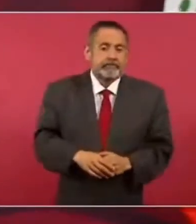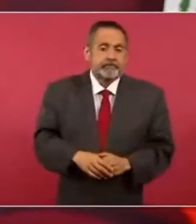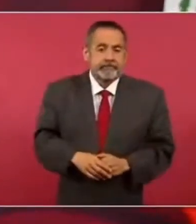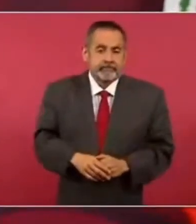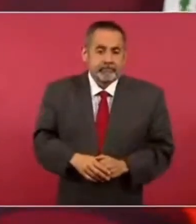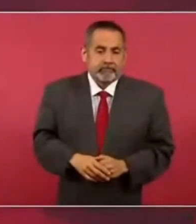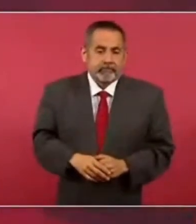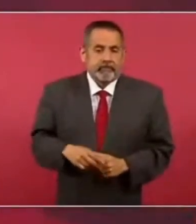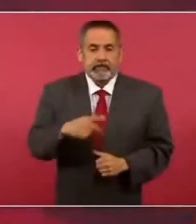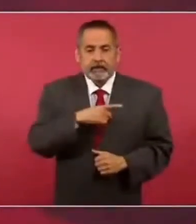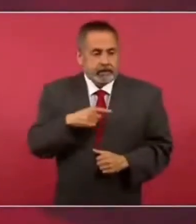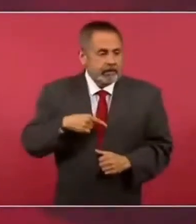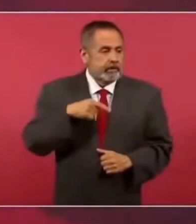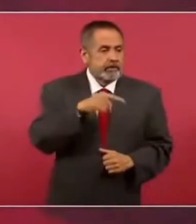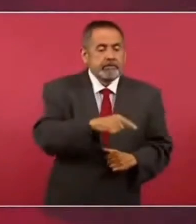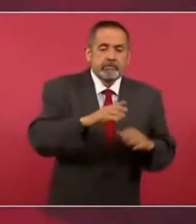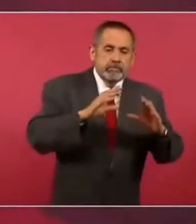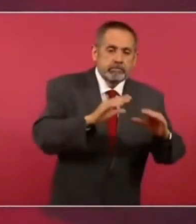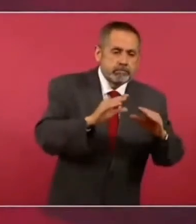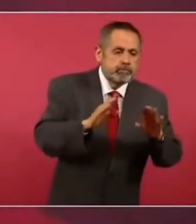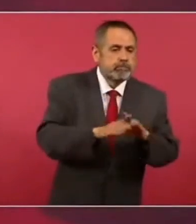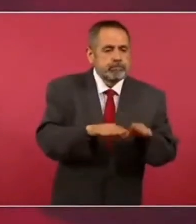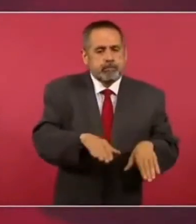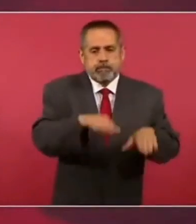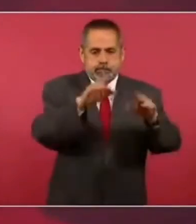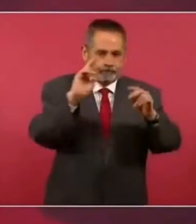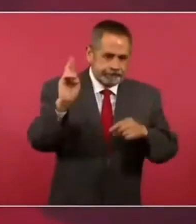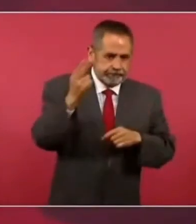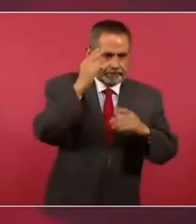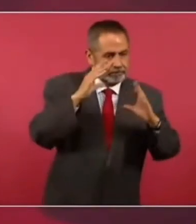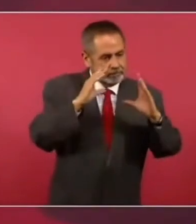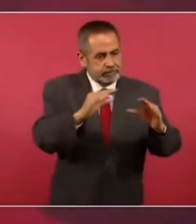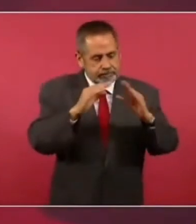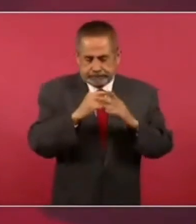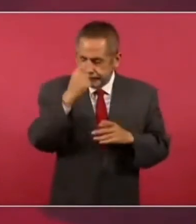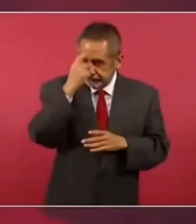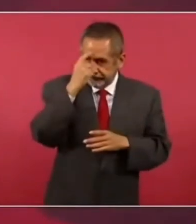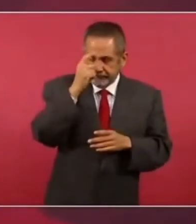Hablábamos de que tiene que ver con la educación, tiene que ver con la formación, tiene que ver